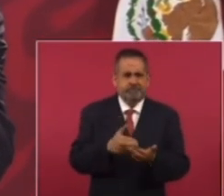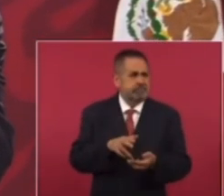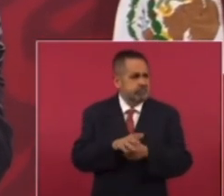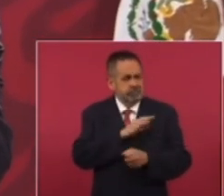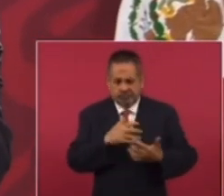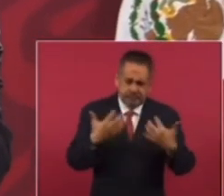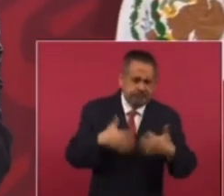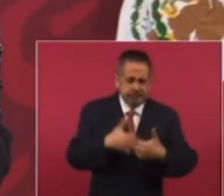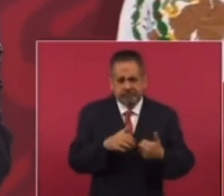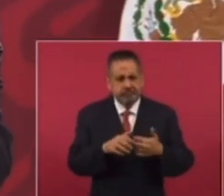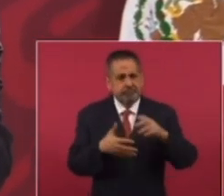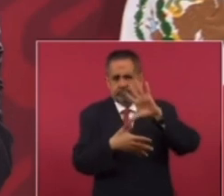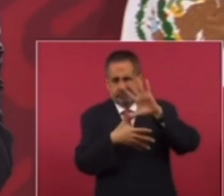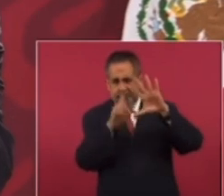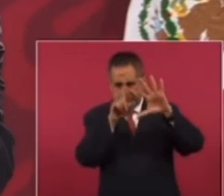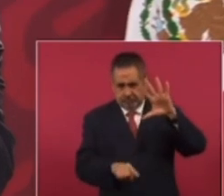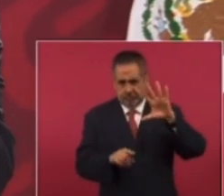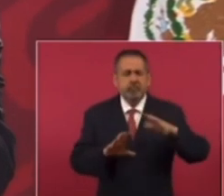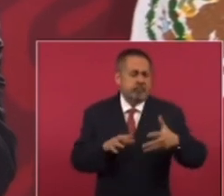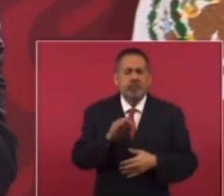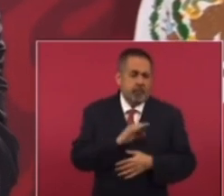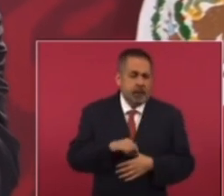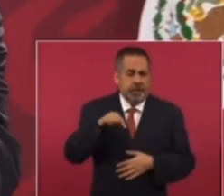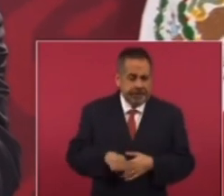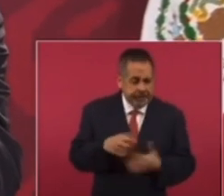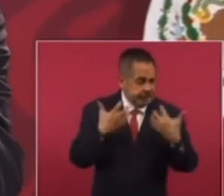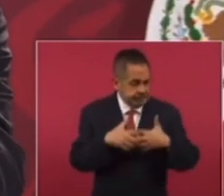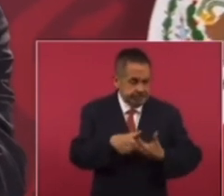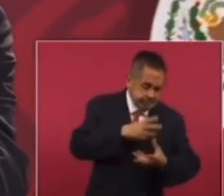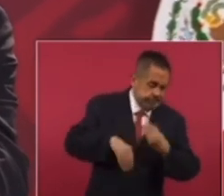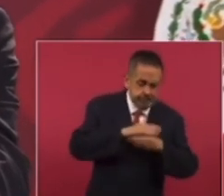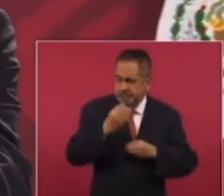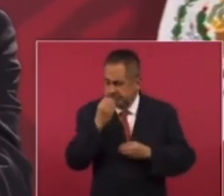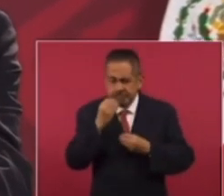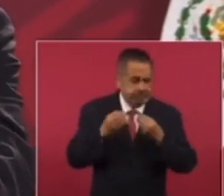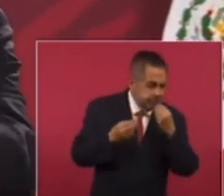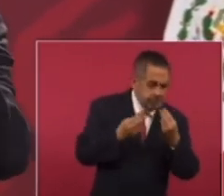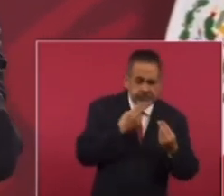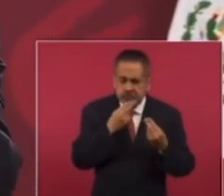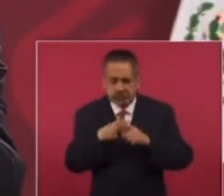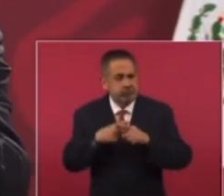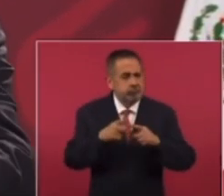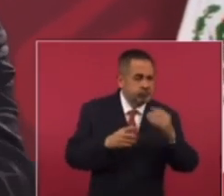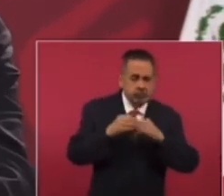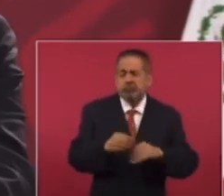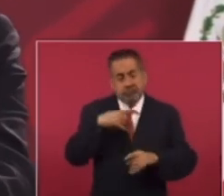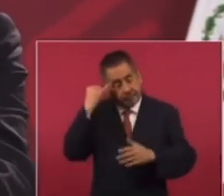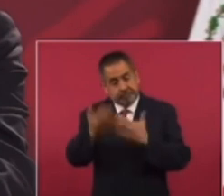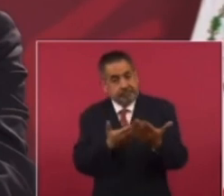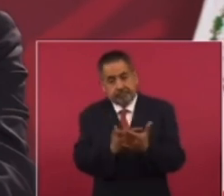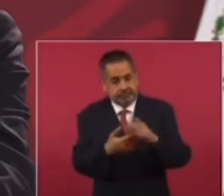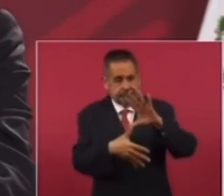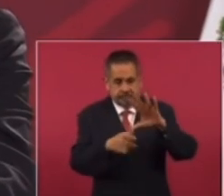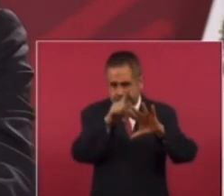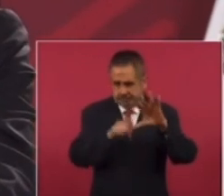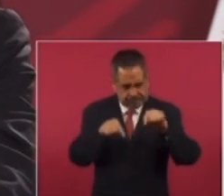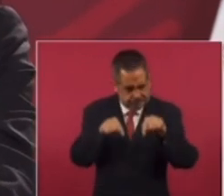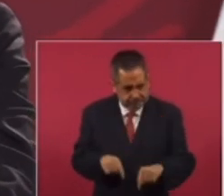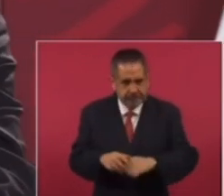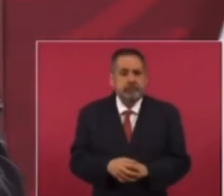recibir alabanzas y conseguir simpatizantes la hipocresía no tiene límite